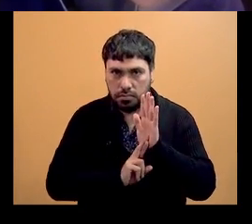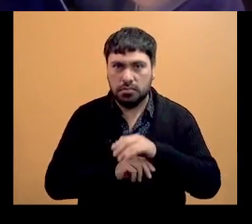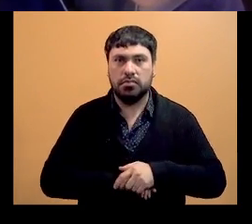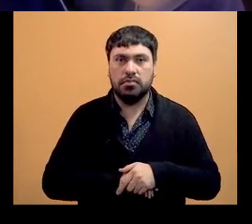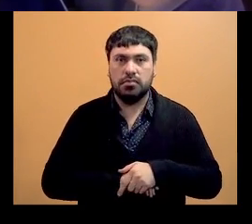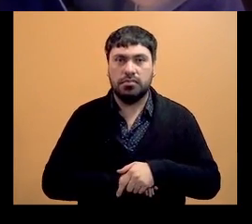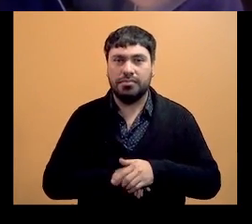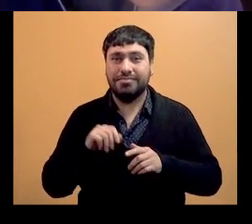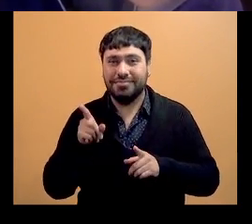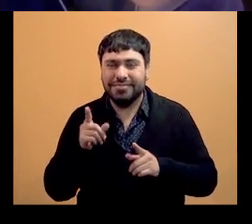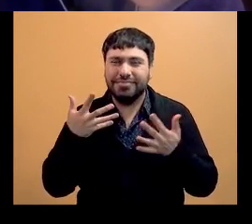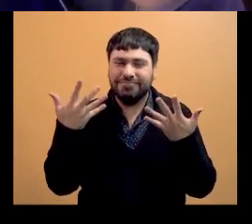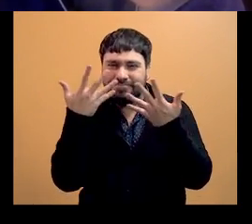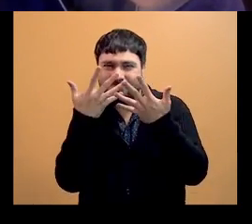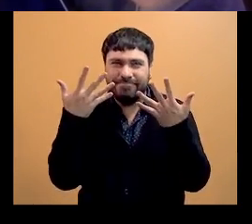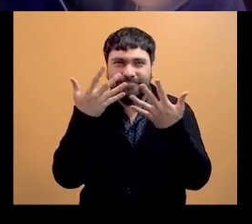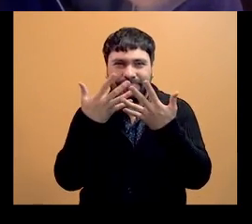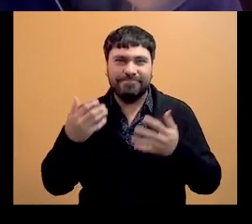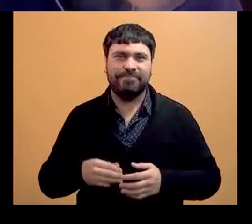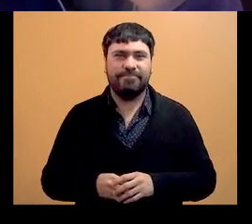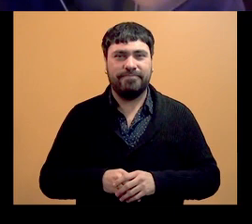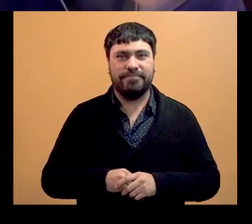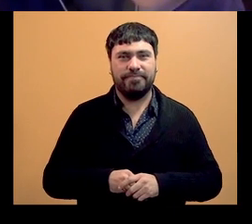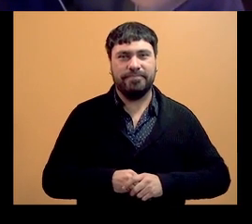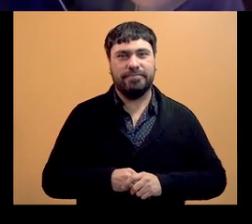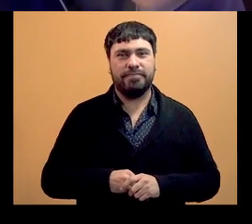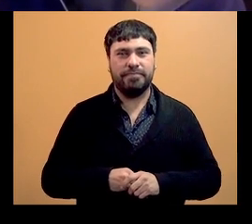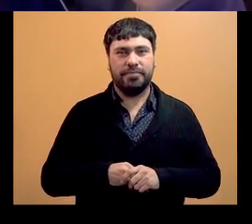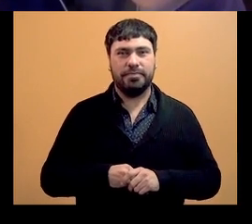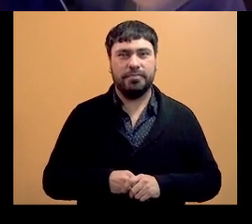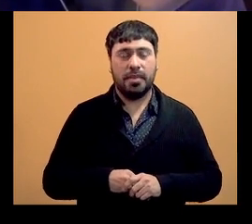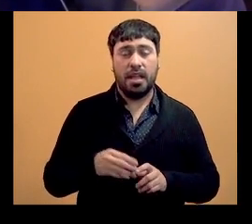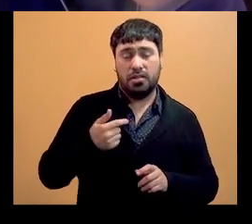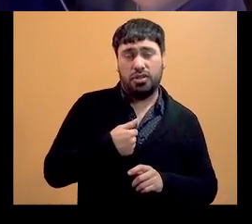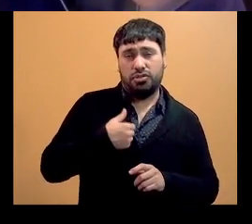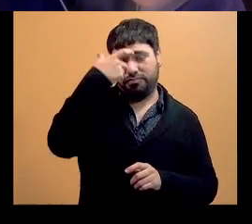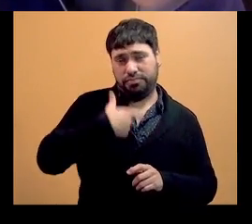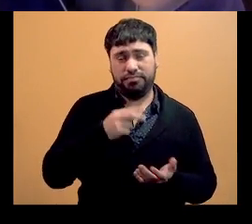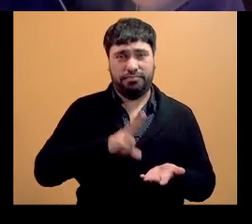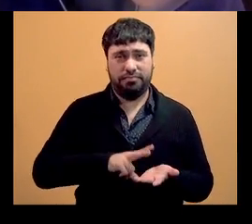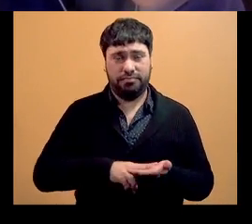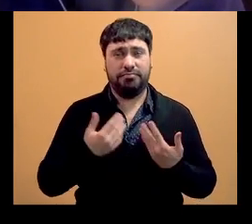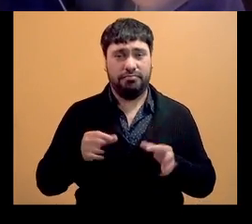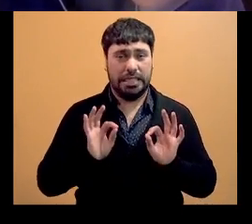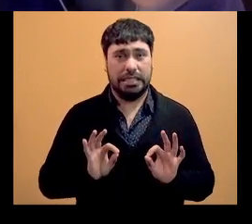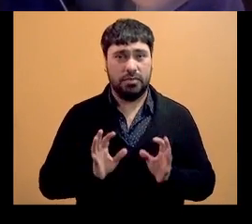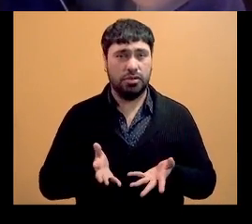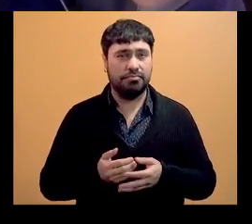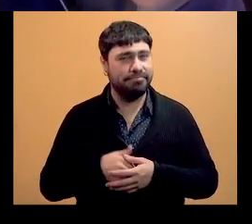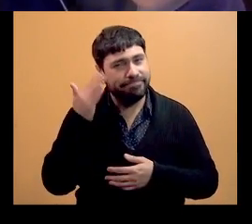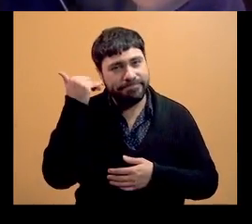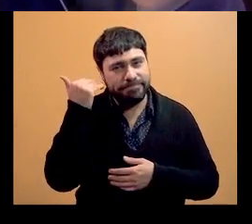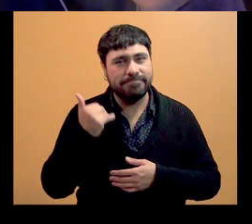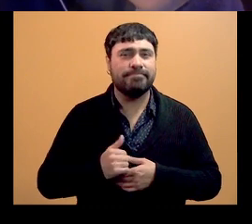está todavía en gris. Existen iniciativas donde... Yo no estoy seguro, la verdad, que están dispuestos o